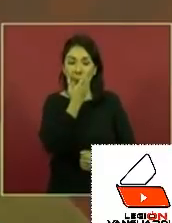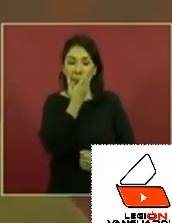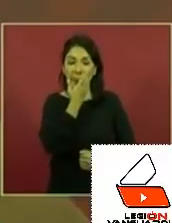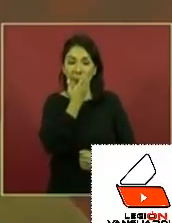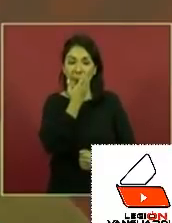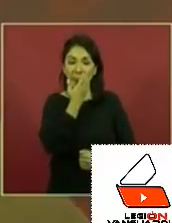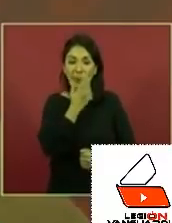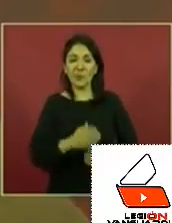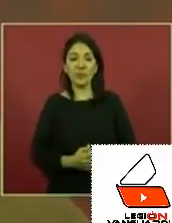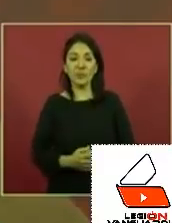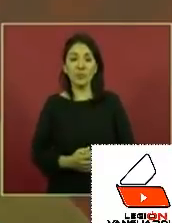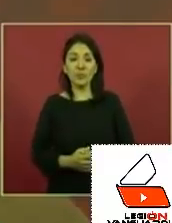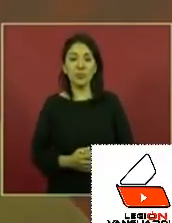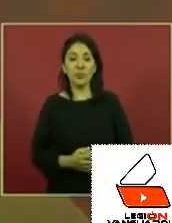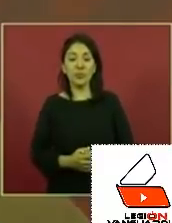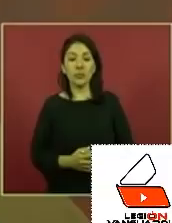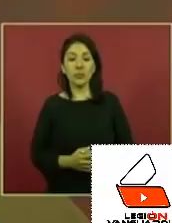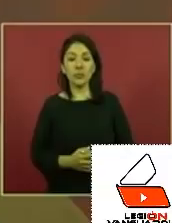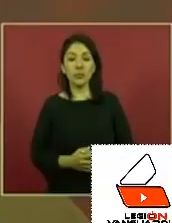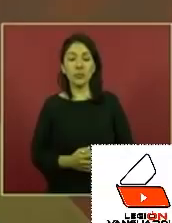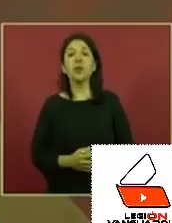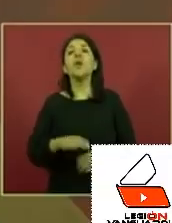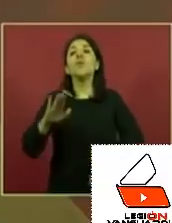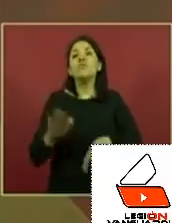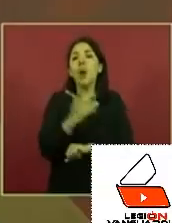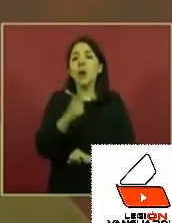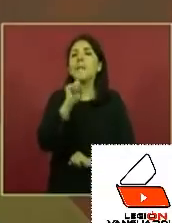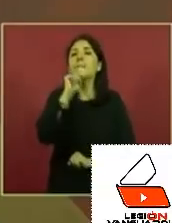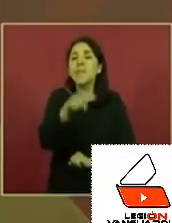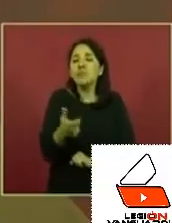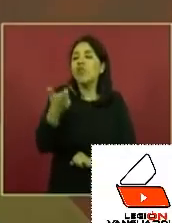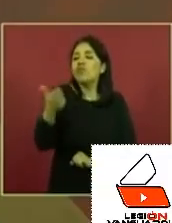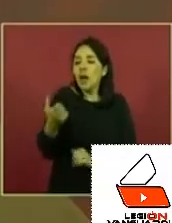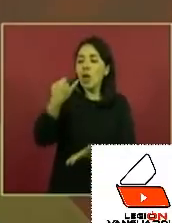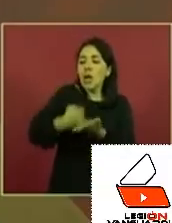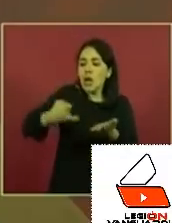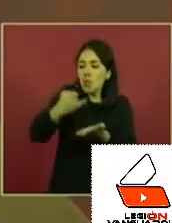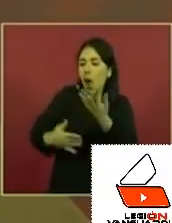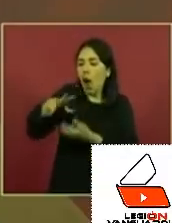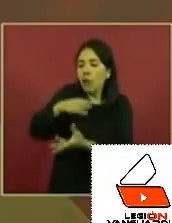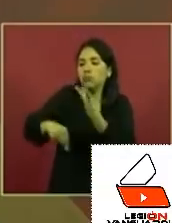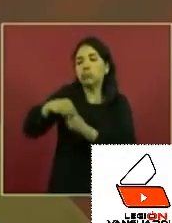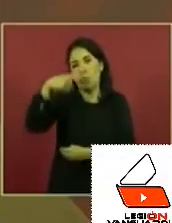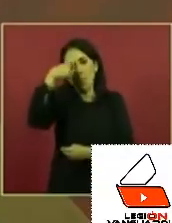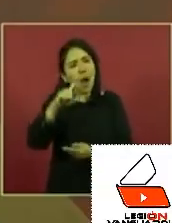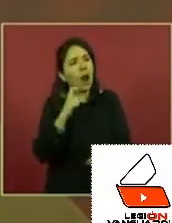Porque Con dinero del pueblo Del presupuesto se subsidiaba